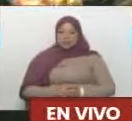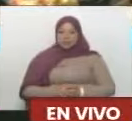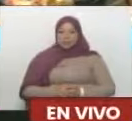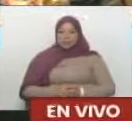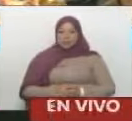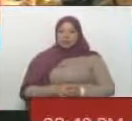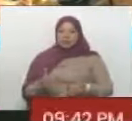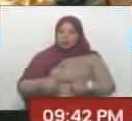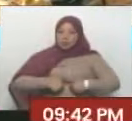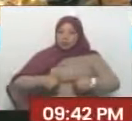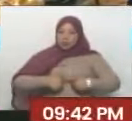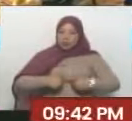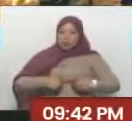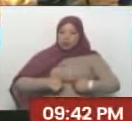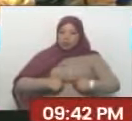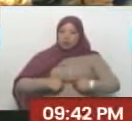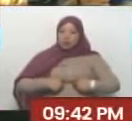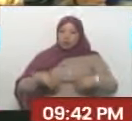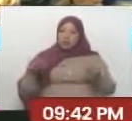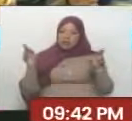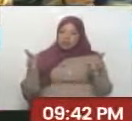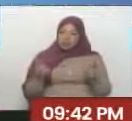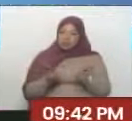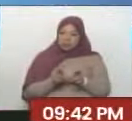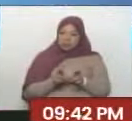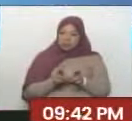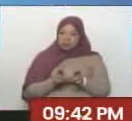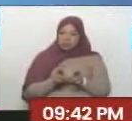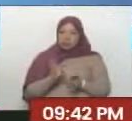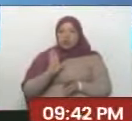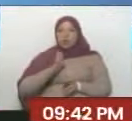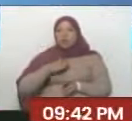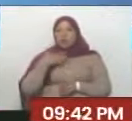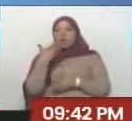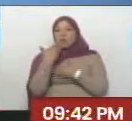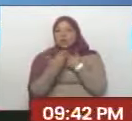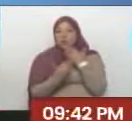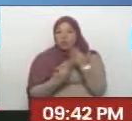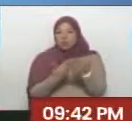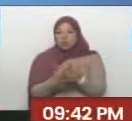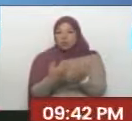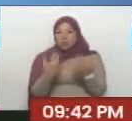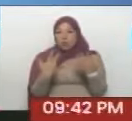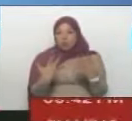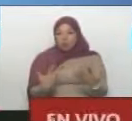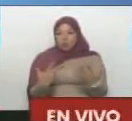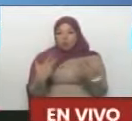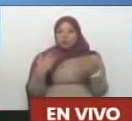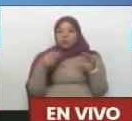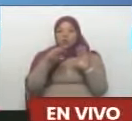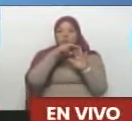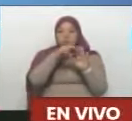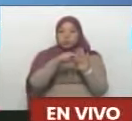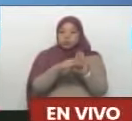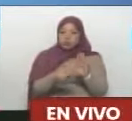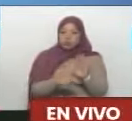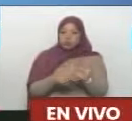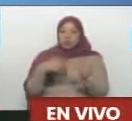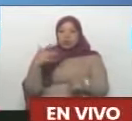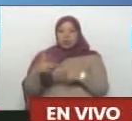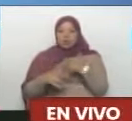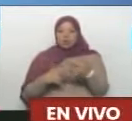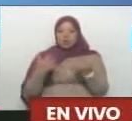Hemos hecho un esfuerzo de síntesis para poder llevar estos 8 vértices y las